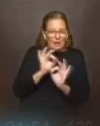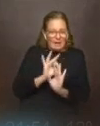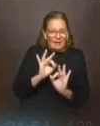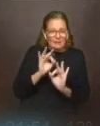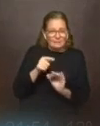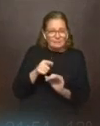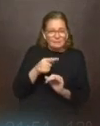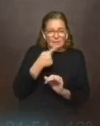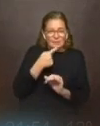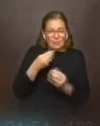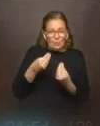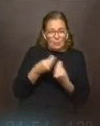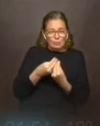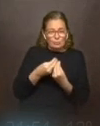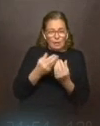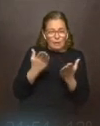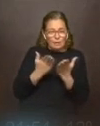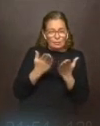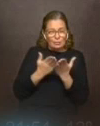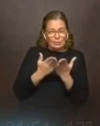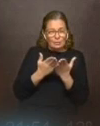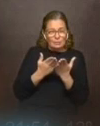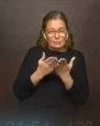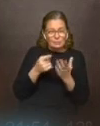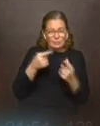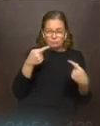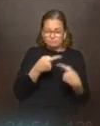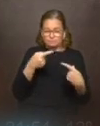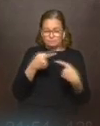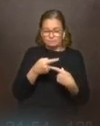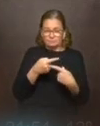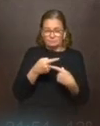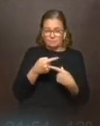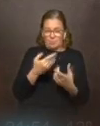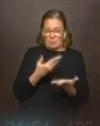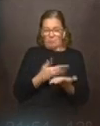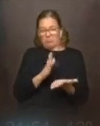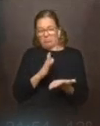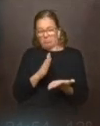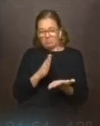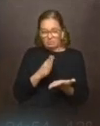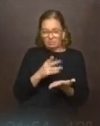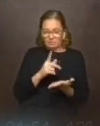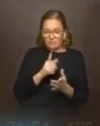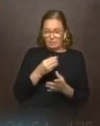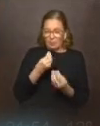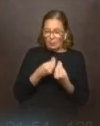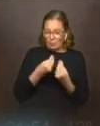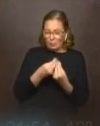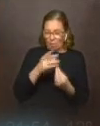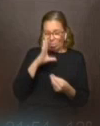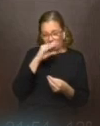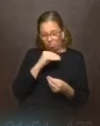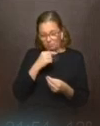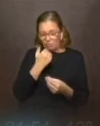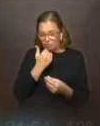Trata mucho a los estudiantes y sus reivindicaciones con desprecio, también con mucha ignorancia.